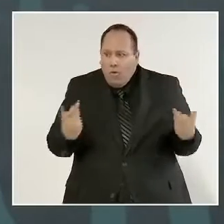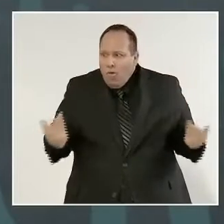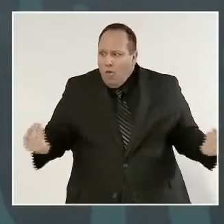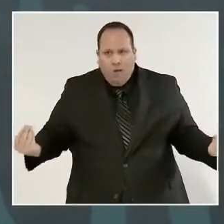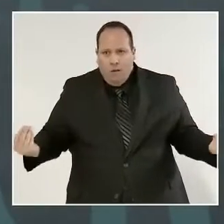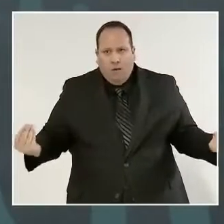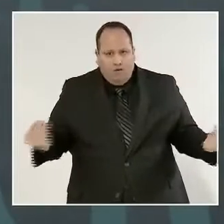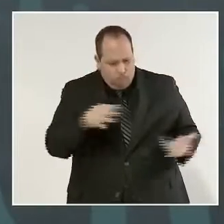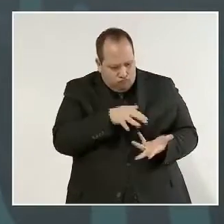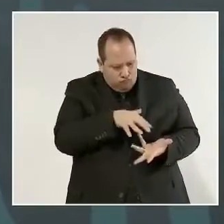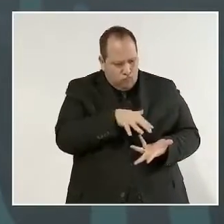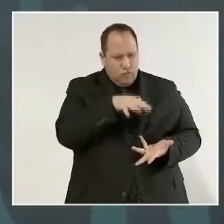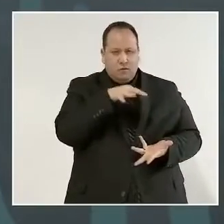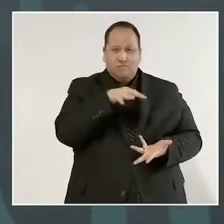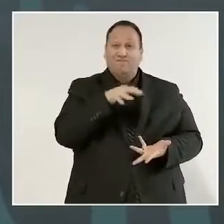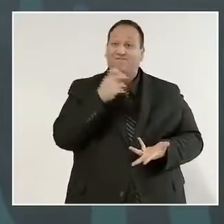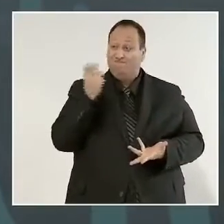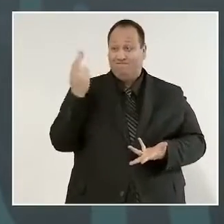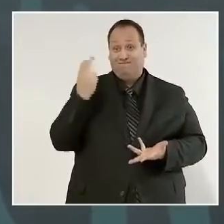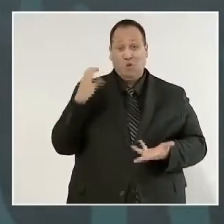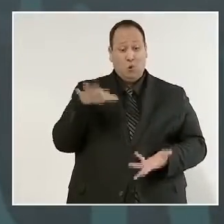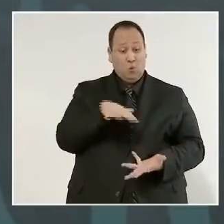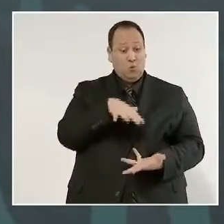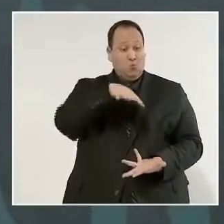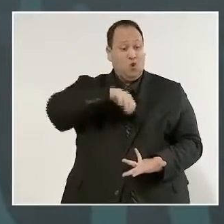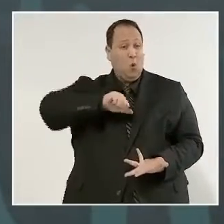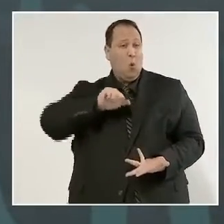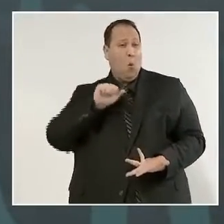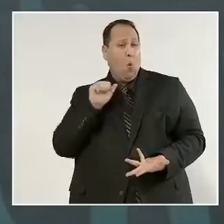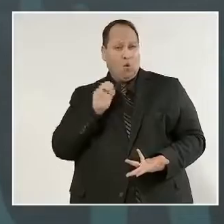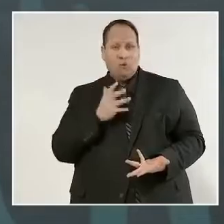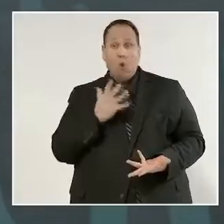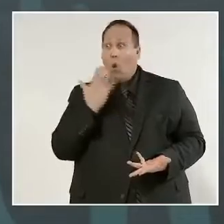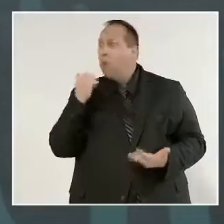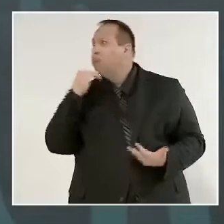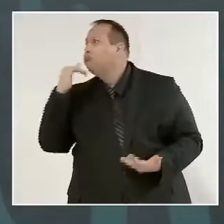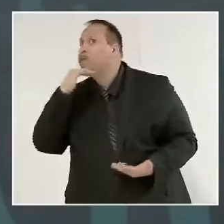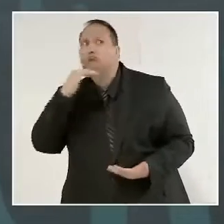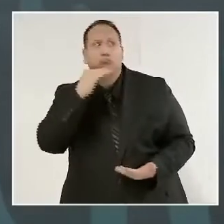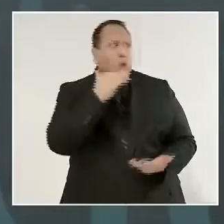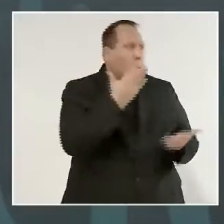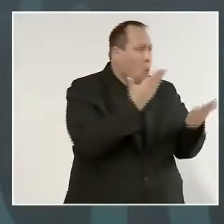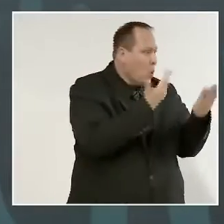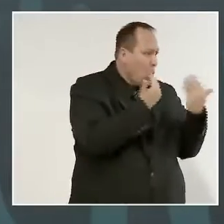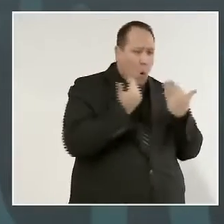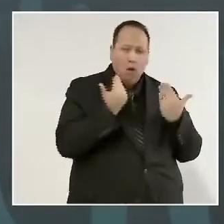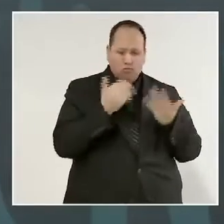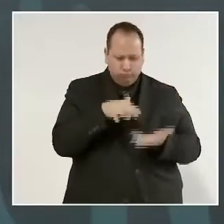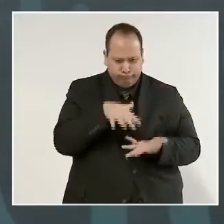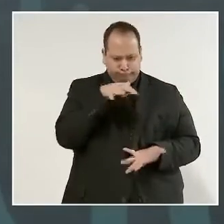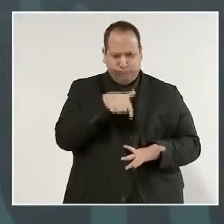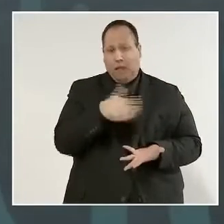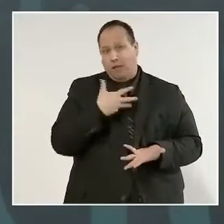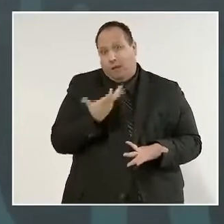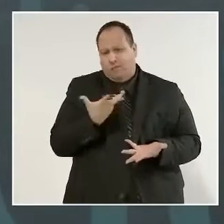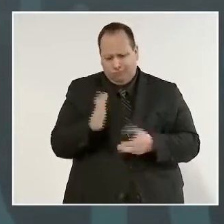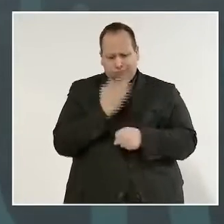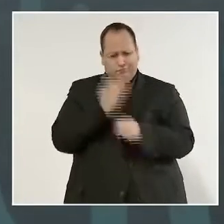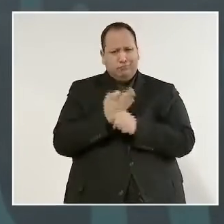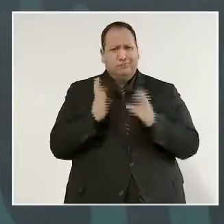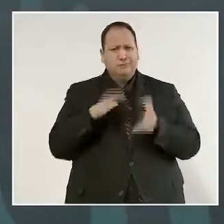así como lo estoy planteando. Si no hay corrupción, hay presupuesto,